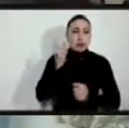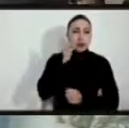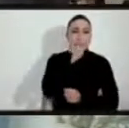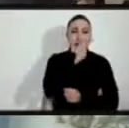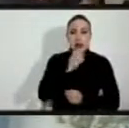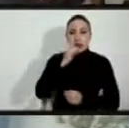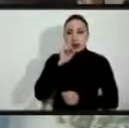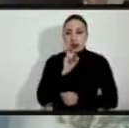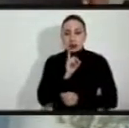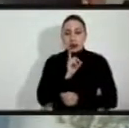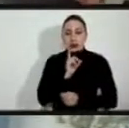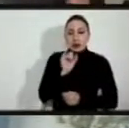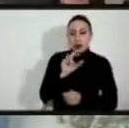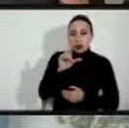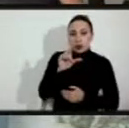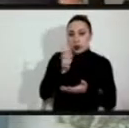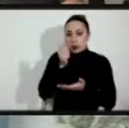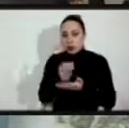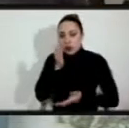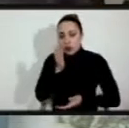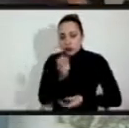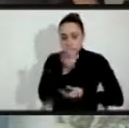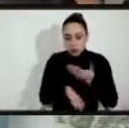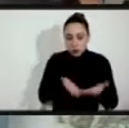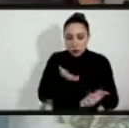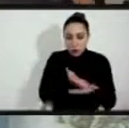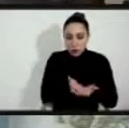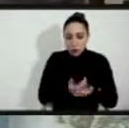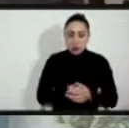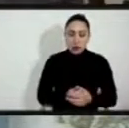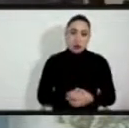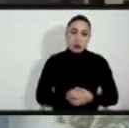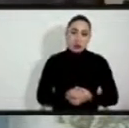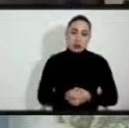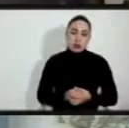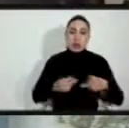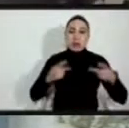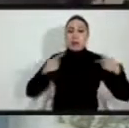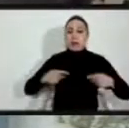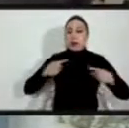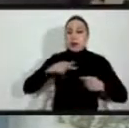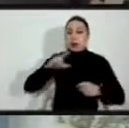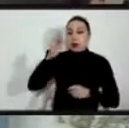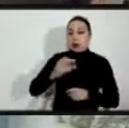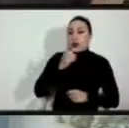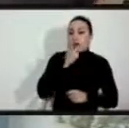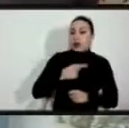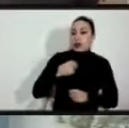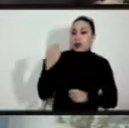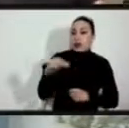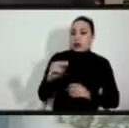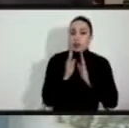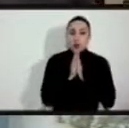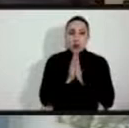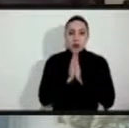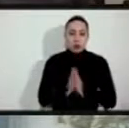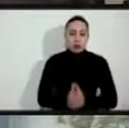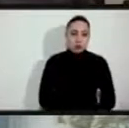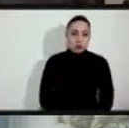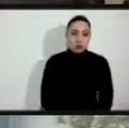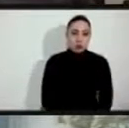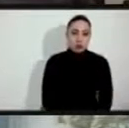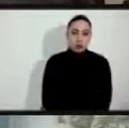contra de aprobar la proposición de referencia. ¿Quiénes estén en contra, comenzando por el apellido, si son tan amables, diputadas y